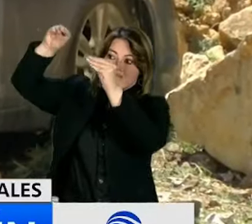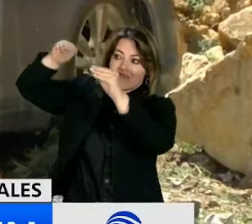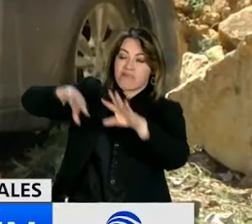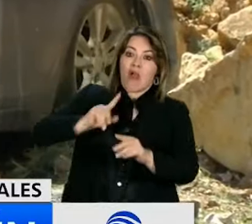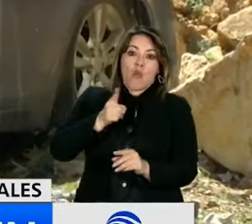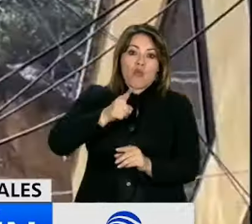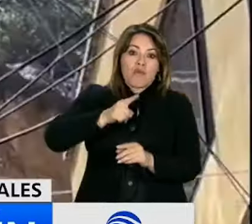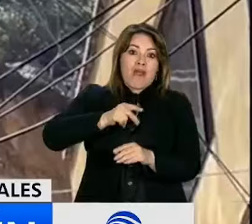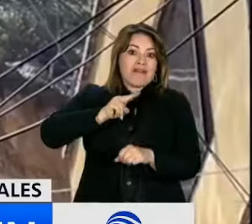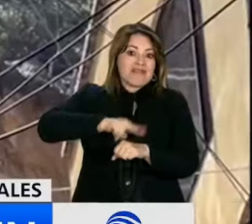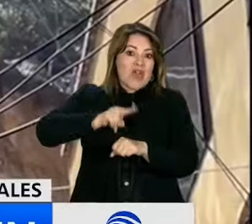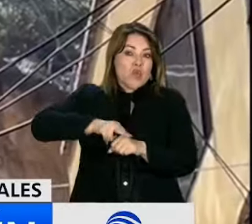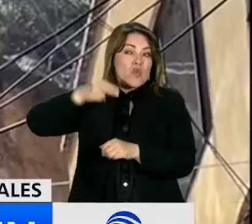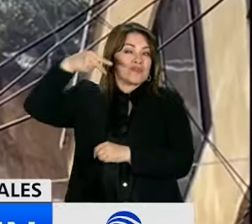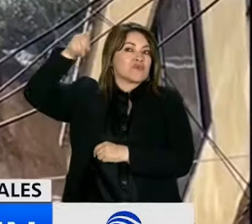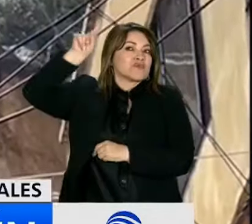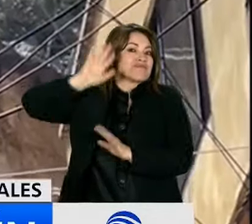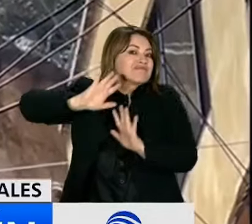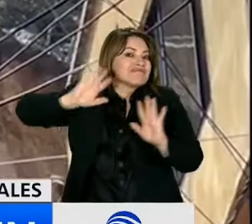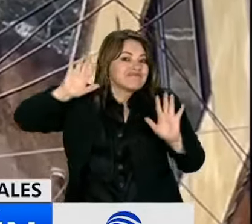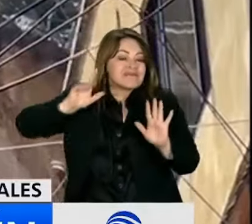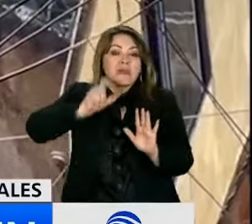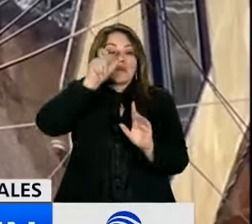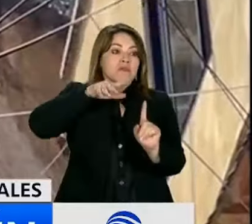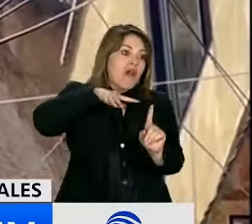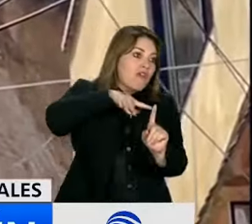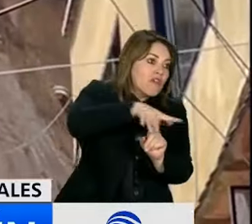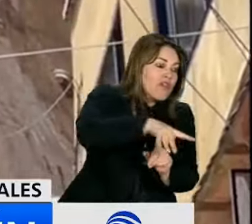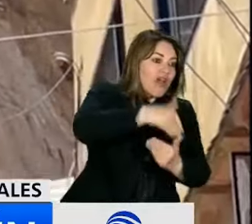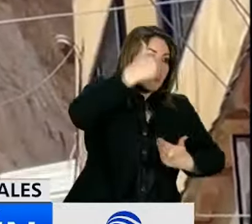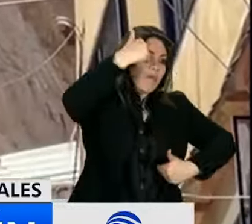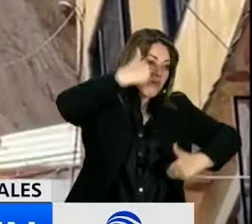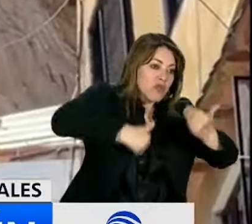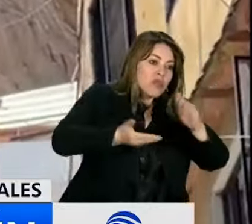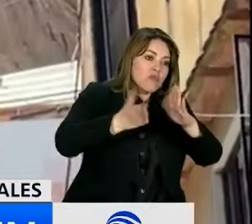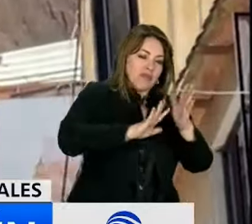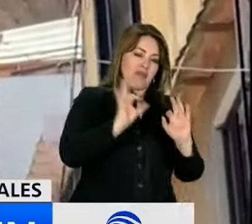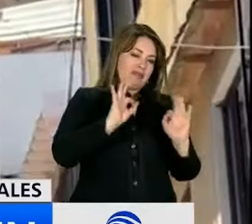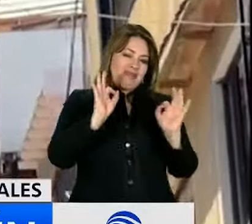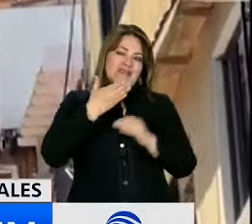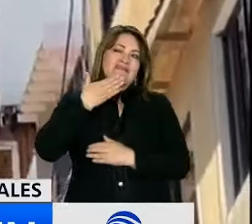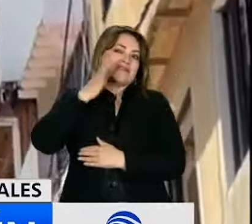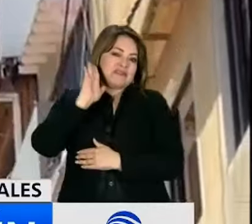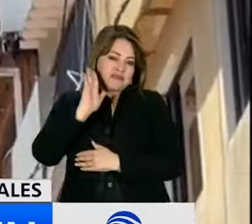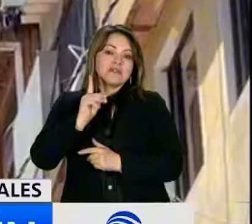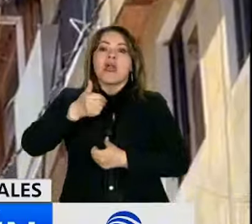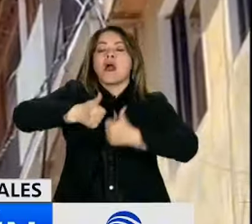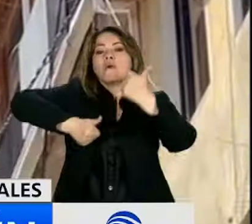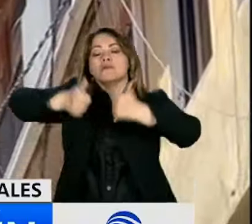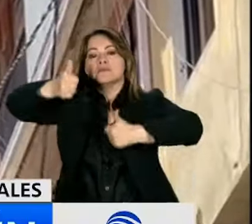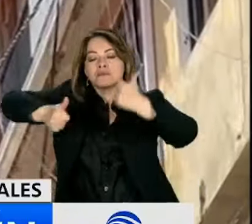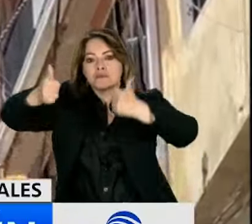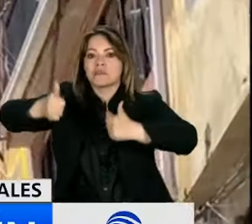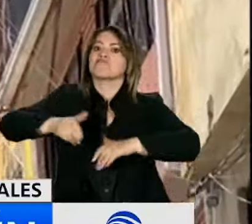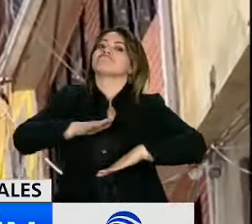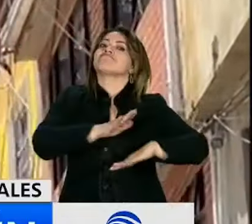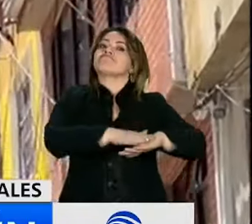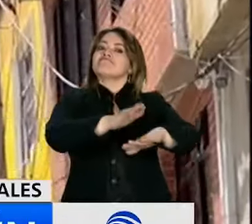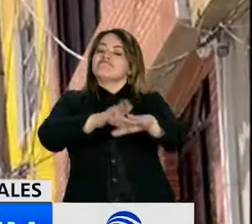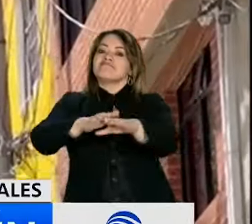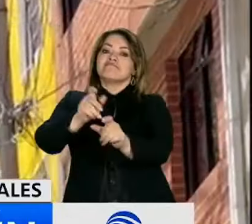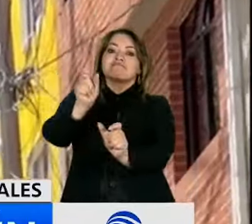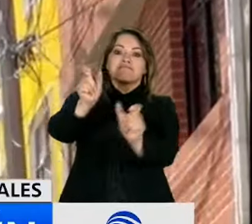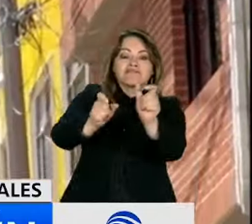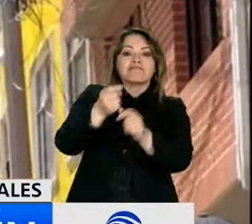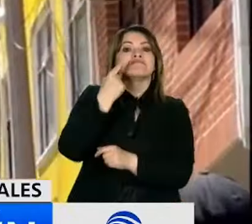no dejó personas lesionadas ni tampoco víctimas fatales. Pues a su vez las autoridades hacen un llamado a los